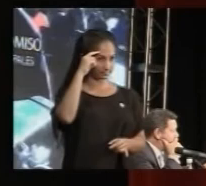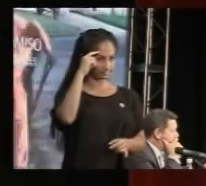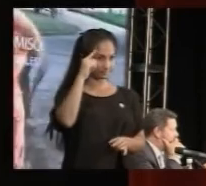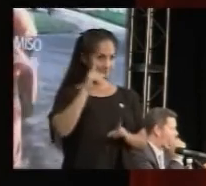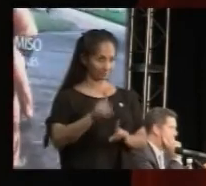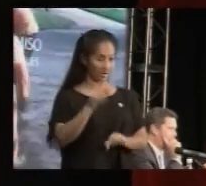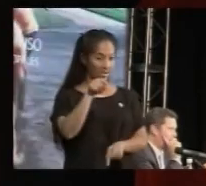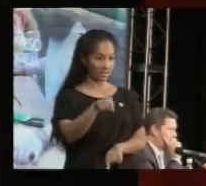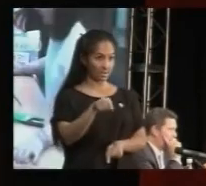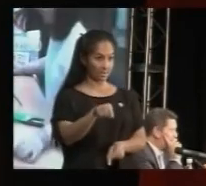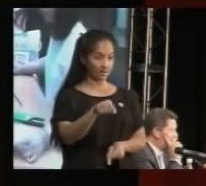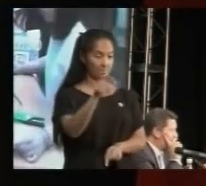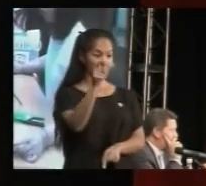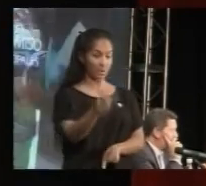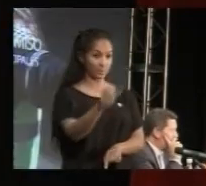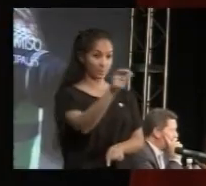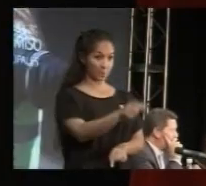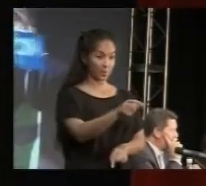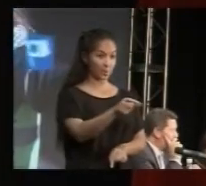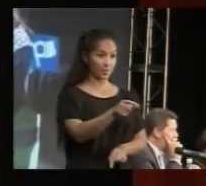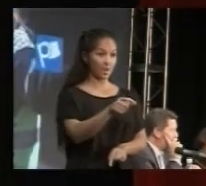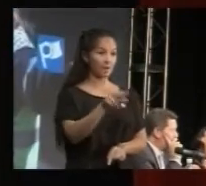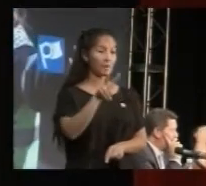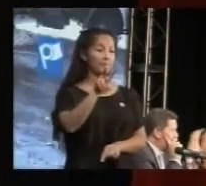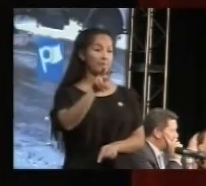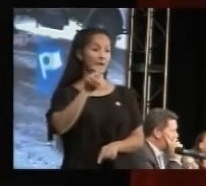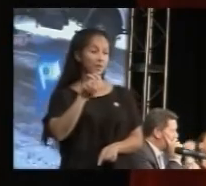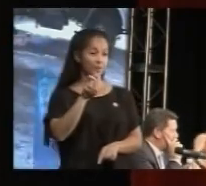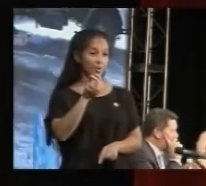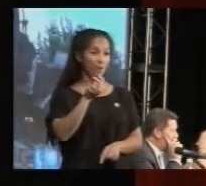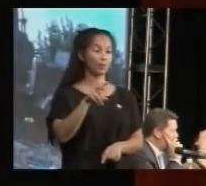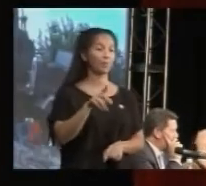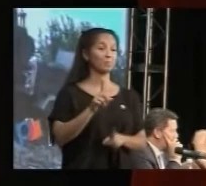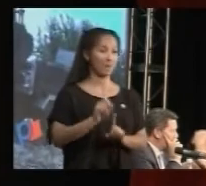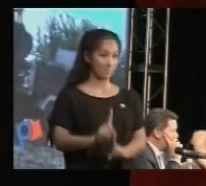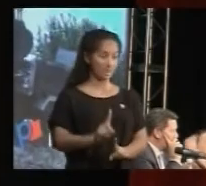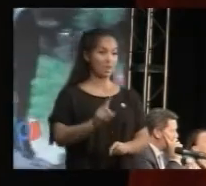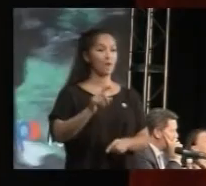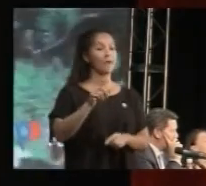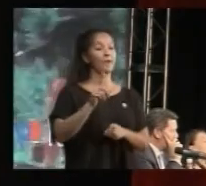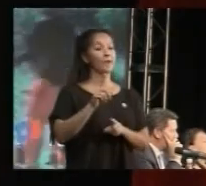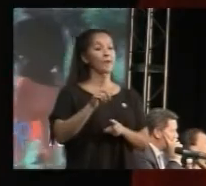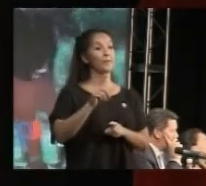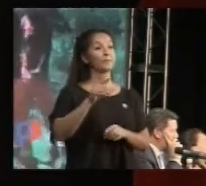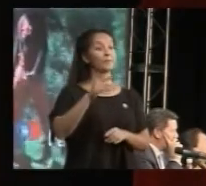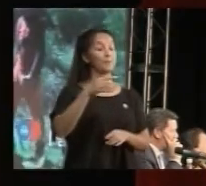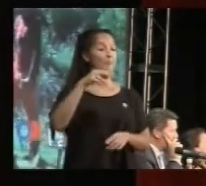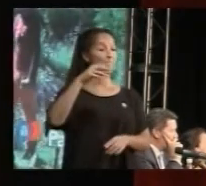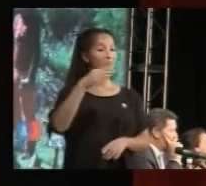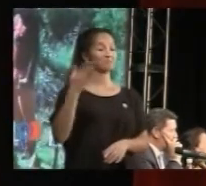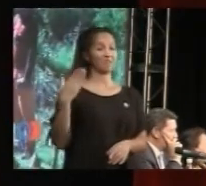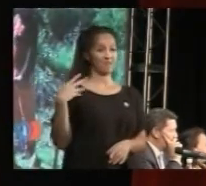los beneficiarios de la Asignación Universal por Hijo, los excombatientes de Balbina, los beneficiarios de los programas Jefas y Jefas, la Asignación